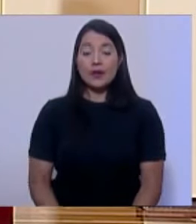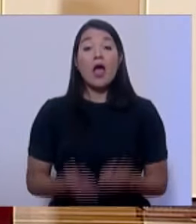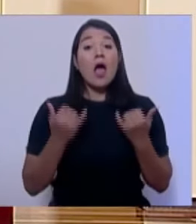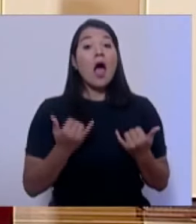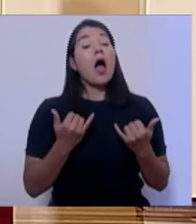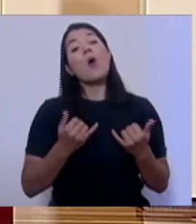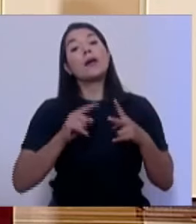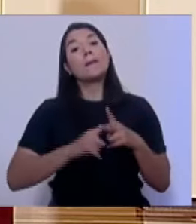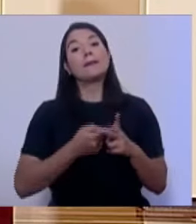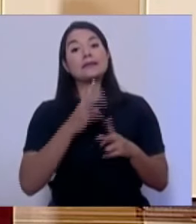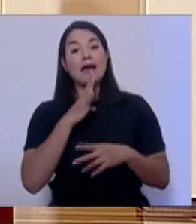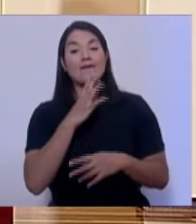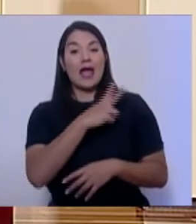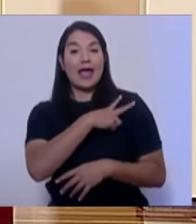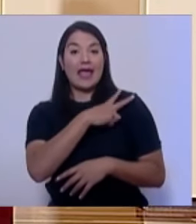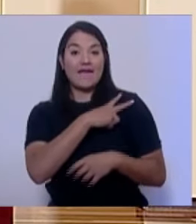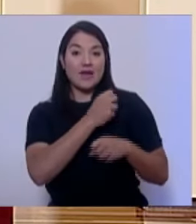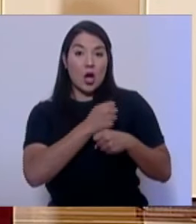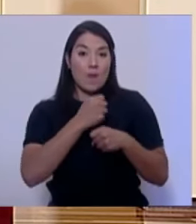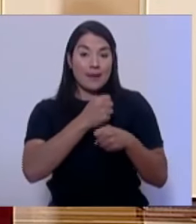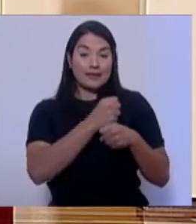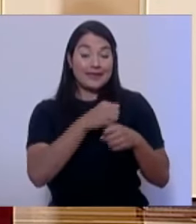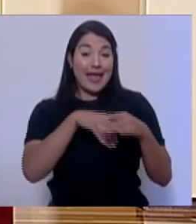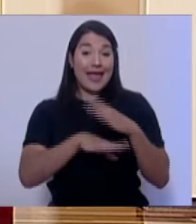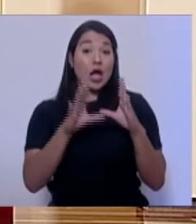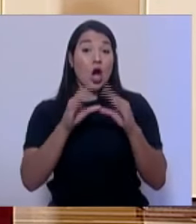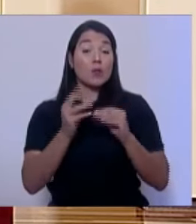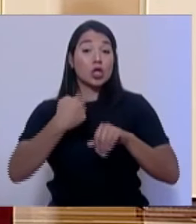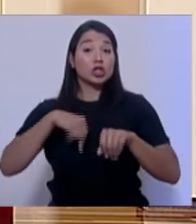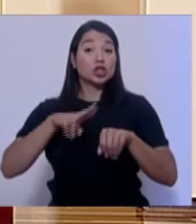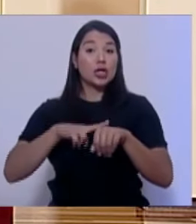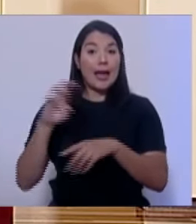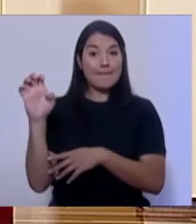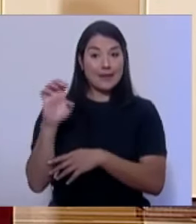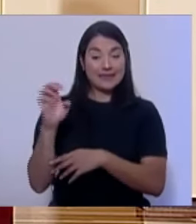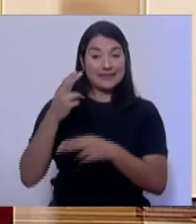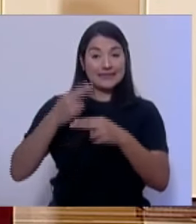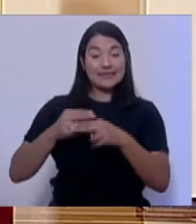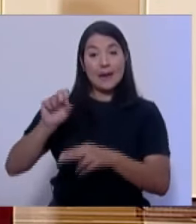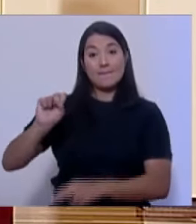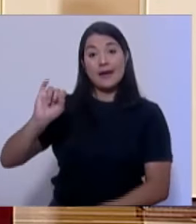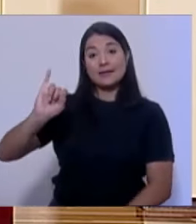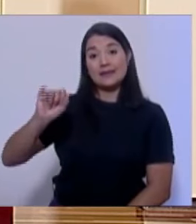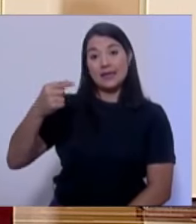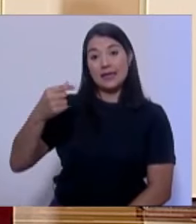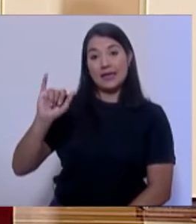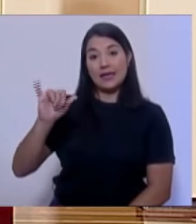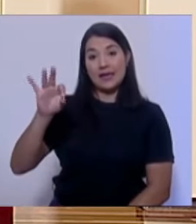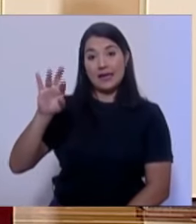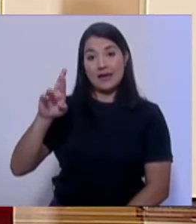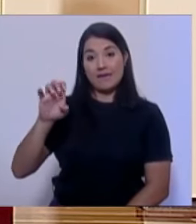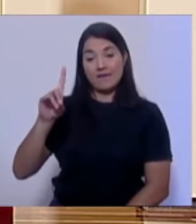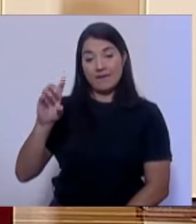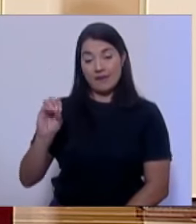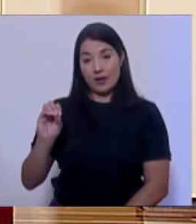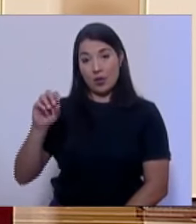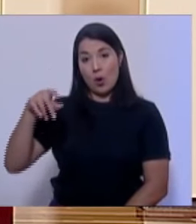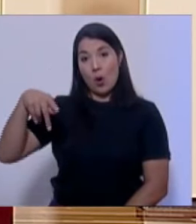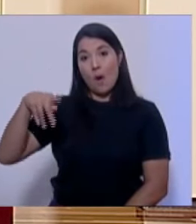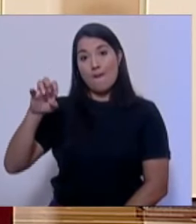A continuación escucharemos al jefe de operaciones de la Comisión Nacional de Emergencias, el señor Sigifredo Pérez. Muy buenas tardes, don